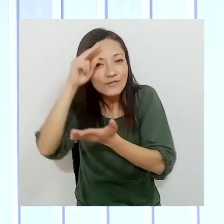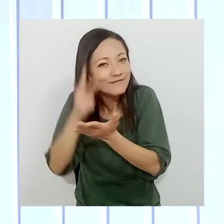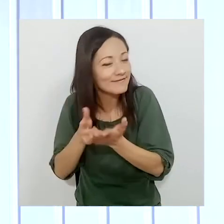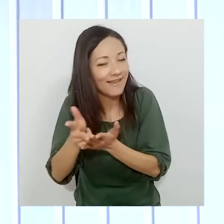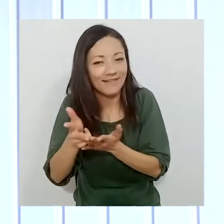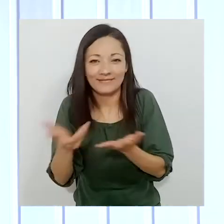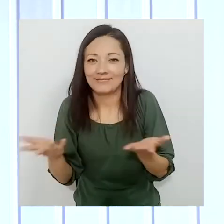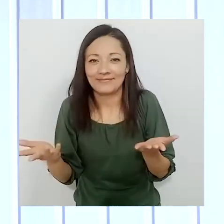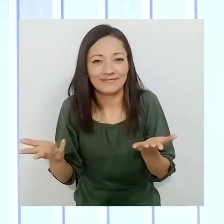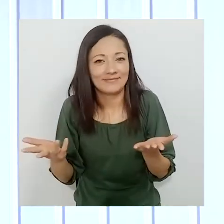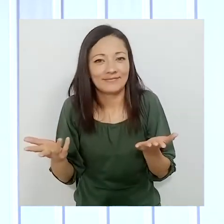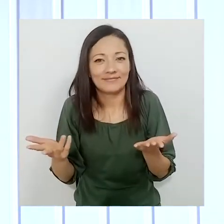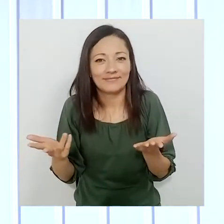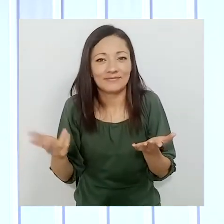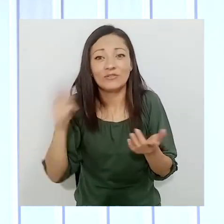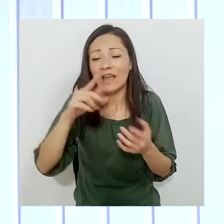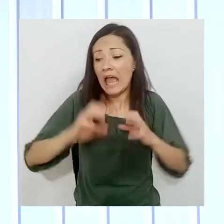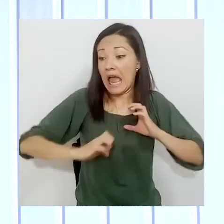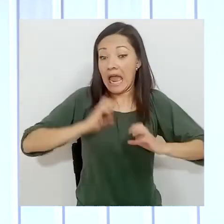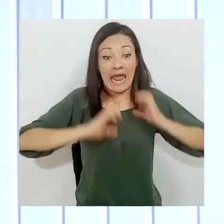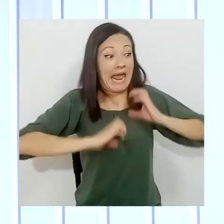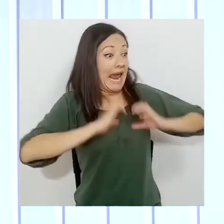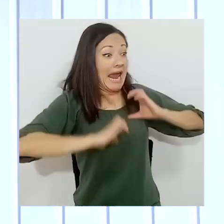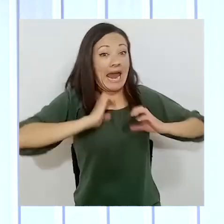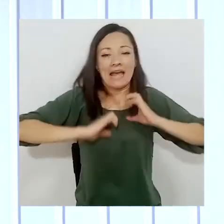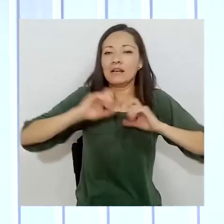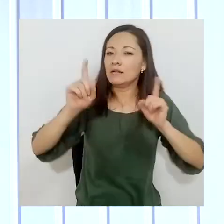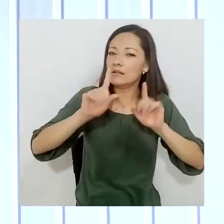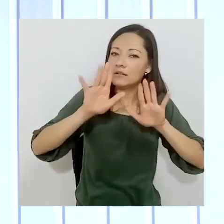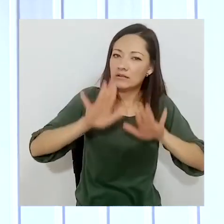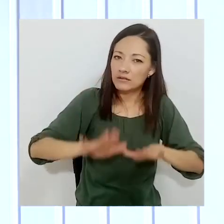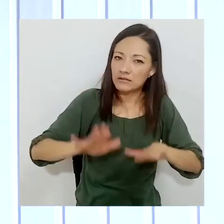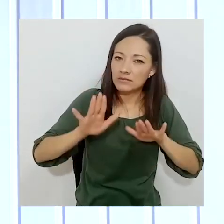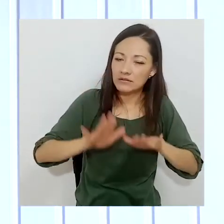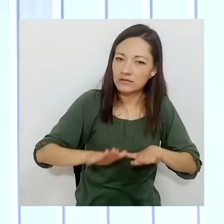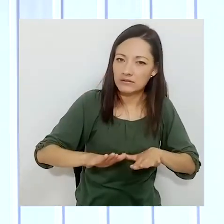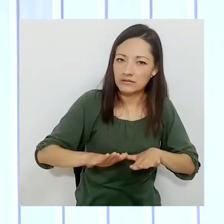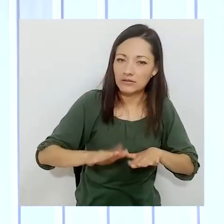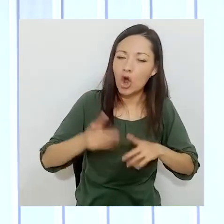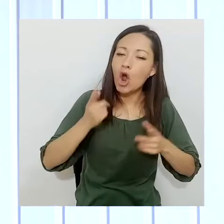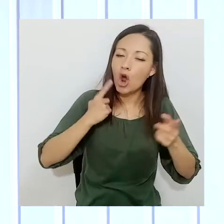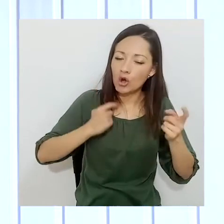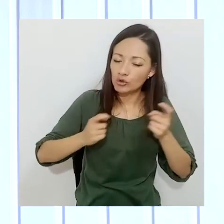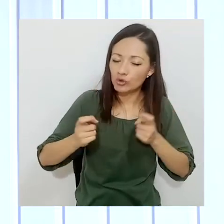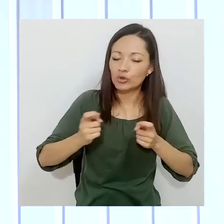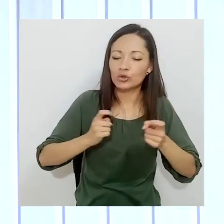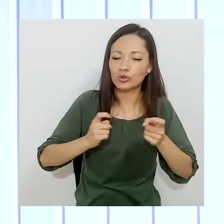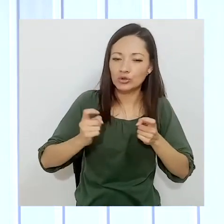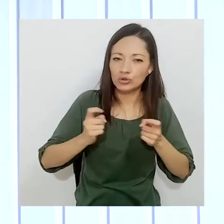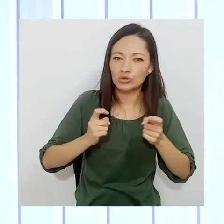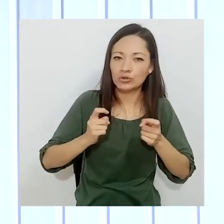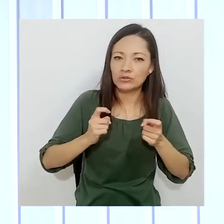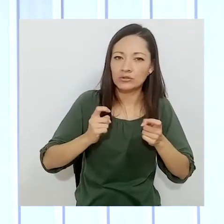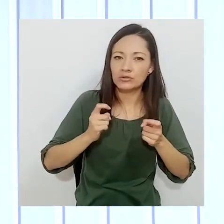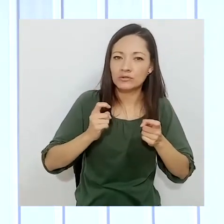No se emocione tanto, no se emocione. Más bien, canalice.